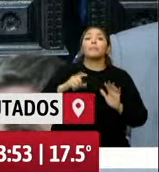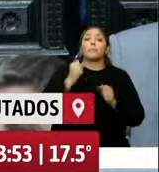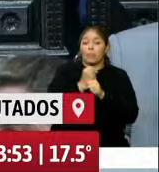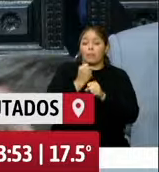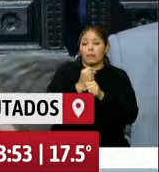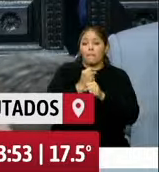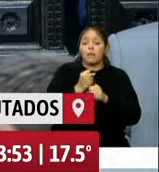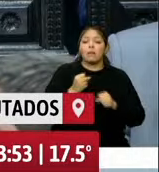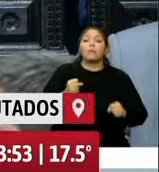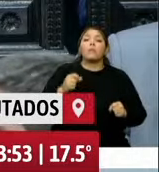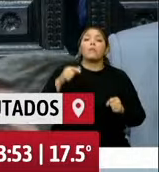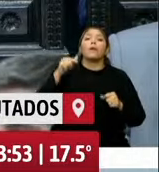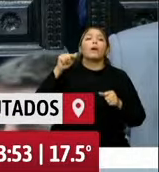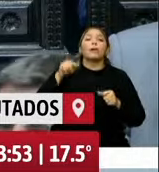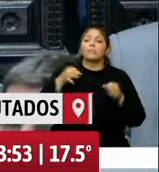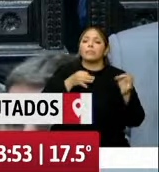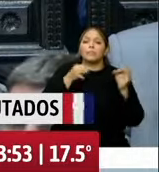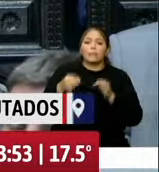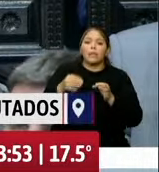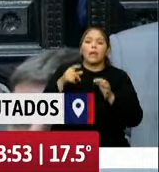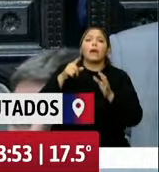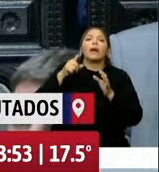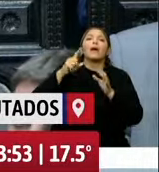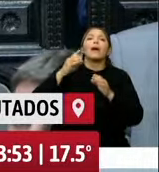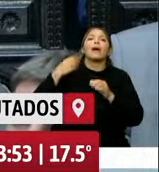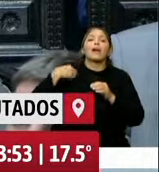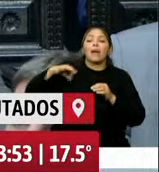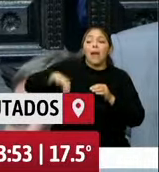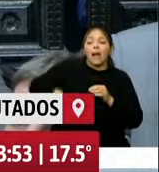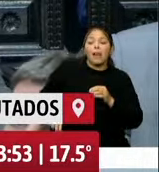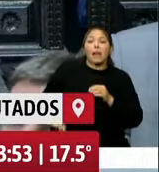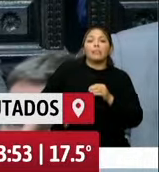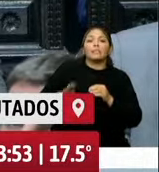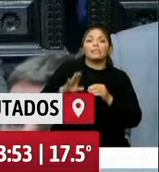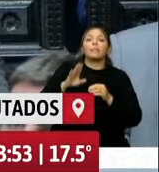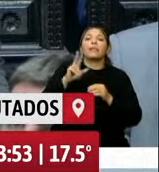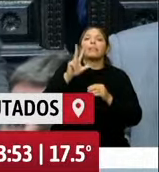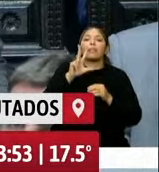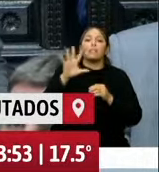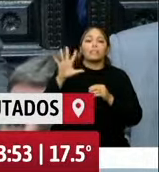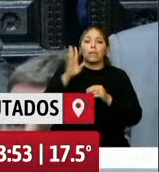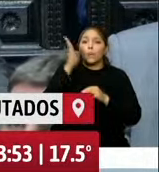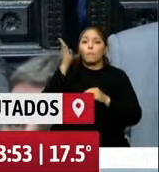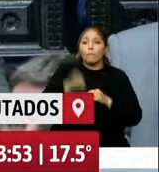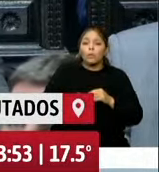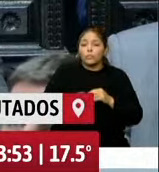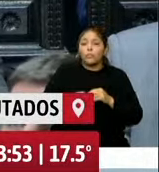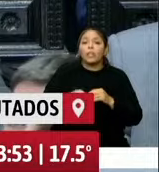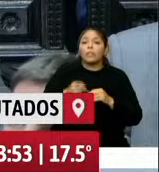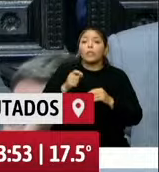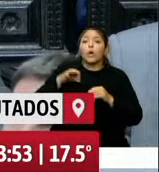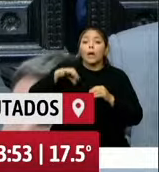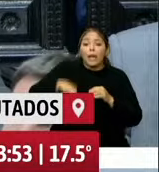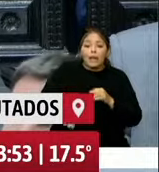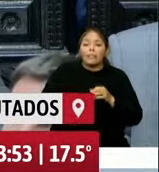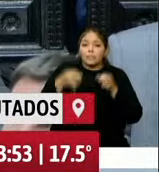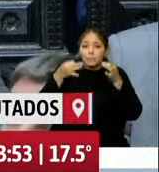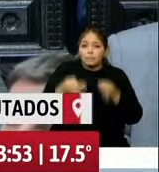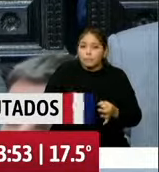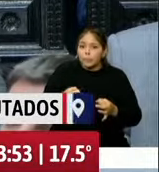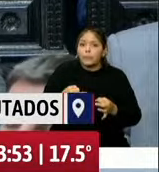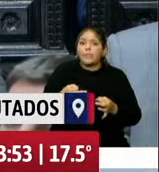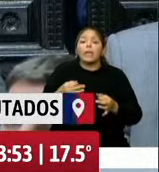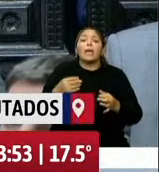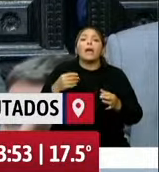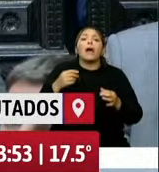no lo puede hacer como vos decís necesita financiamiento Necesita que le entre plata lo vamos a decir así muy básicamente